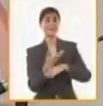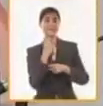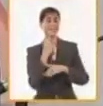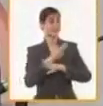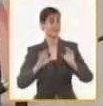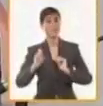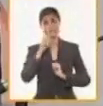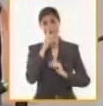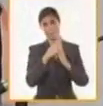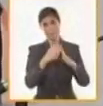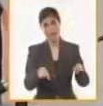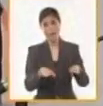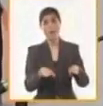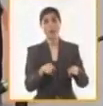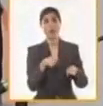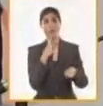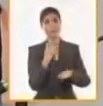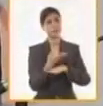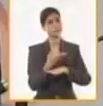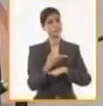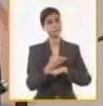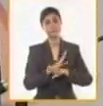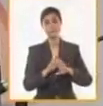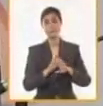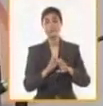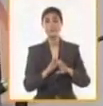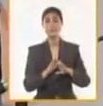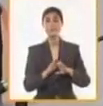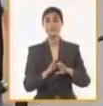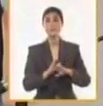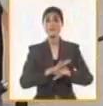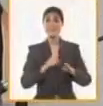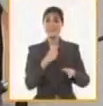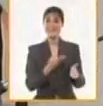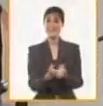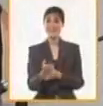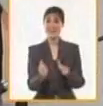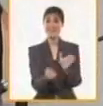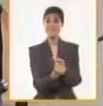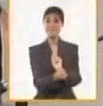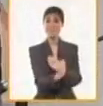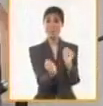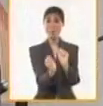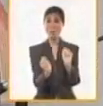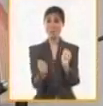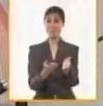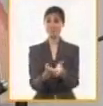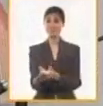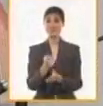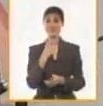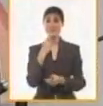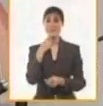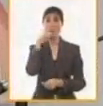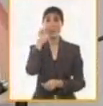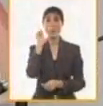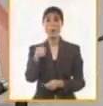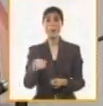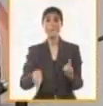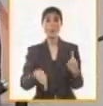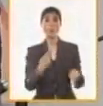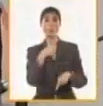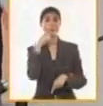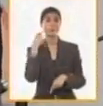Día de la Victoria, exacto, que se hayan mantenido los bombardeos, sobre todo de Ucrania a Rusia, y Rusia,